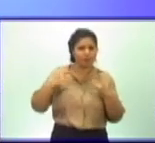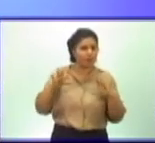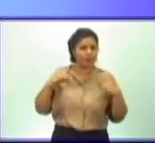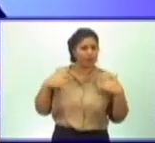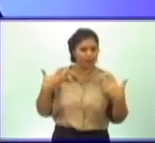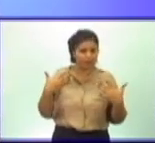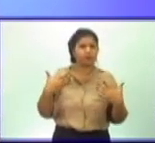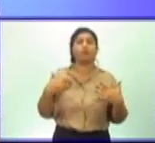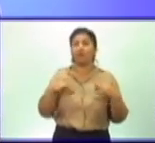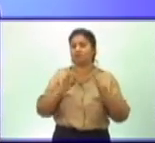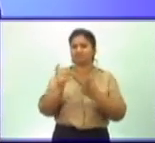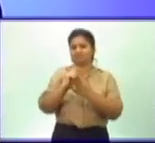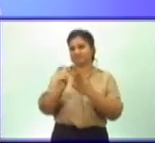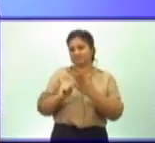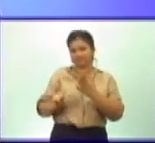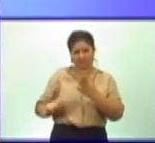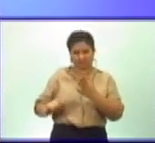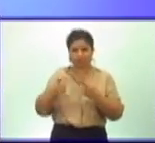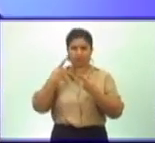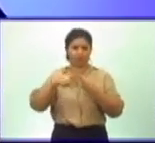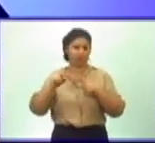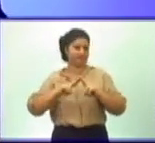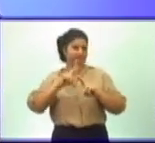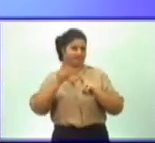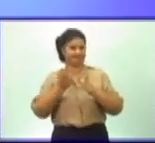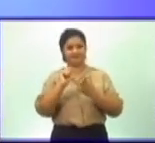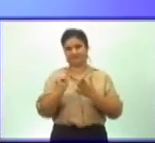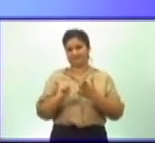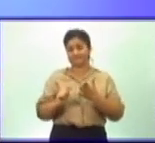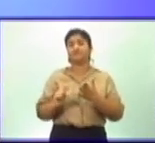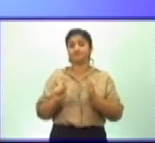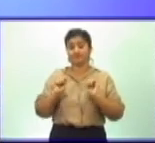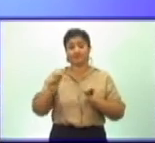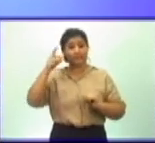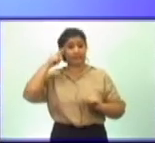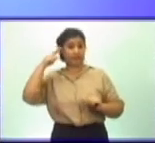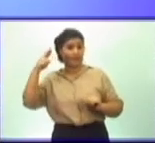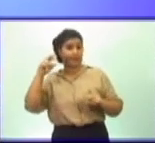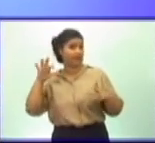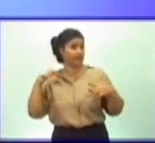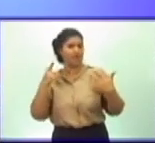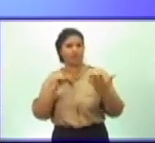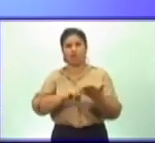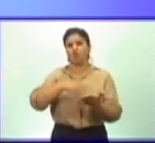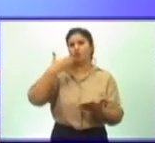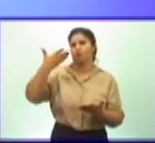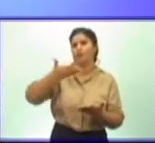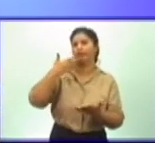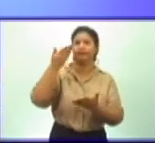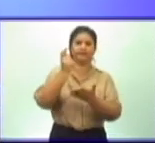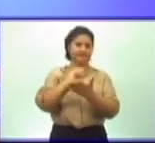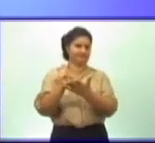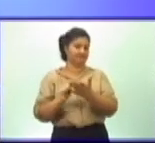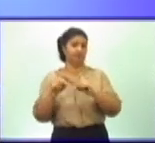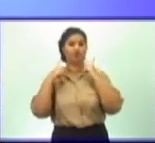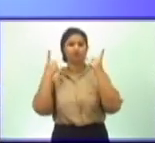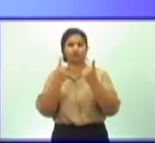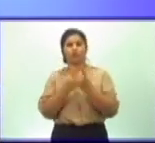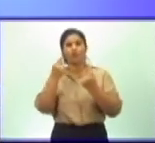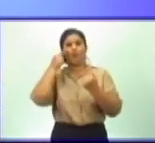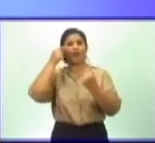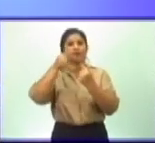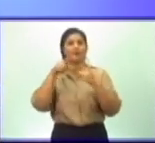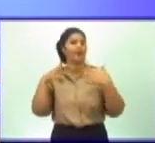enfermo imaginario. Les recuerdo que la literatura, mis queridos estudiantes, es para deleitarnos,